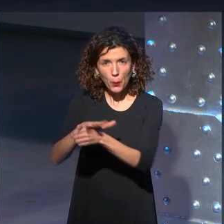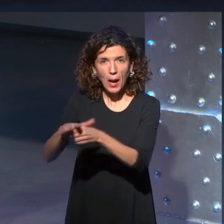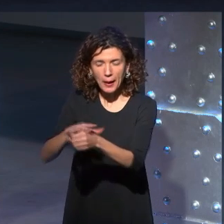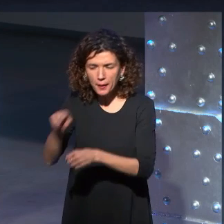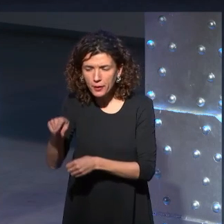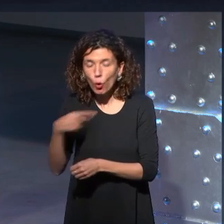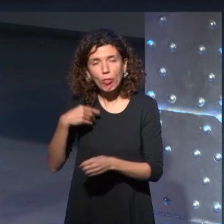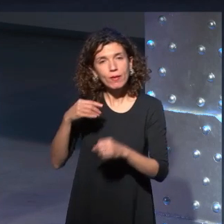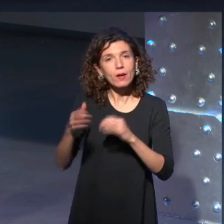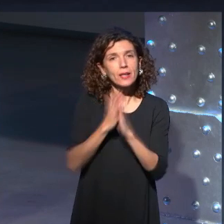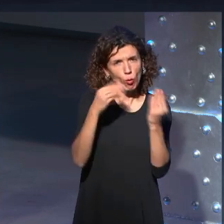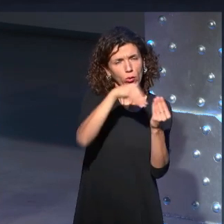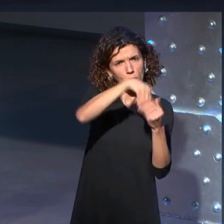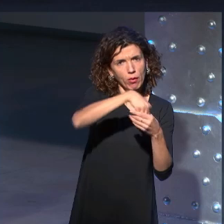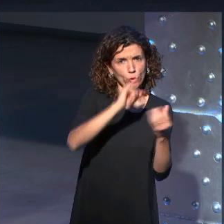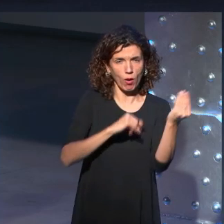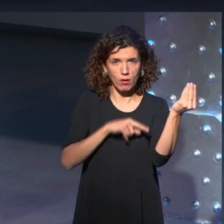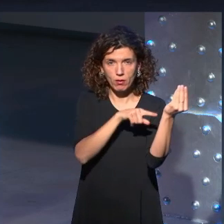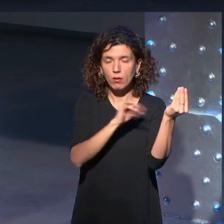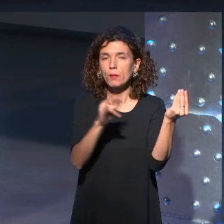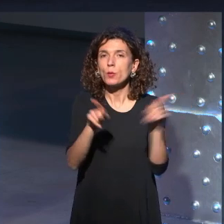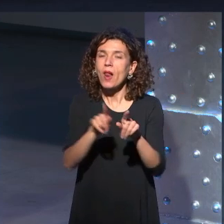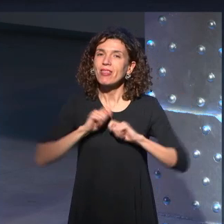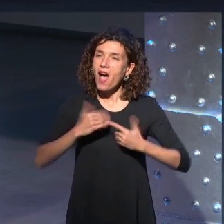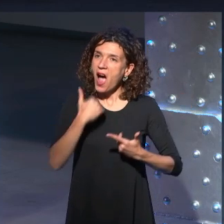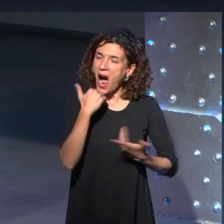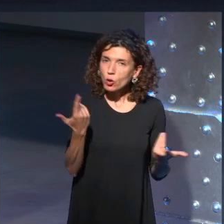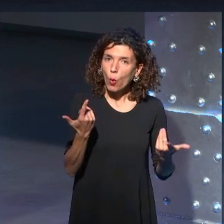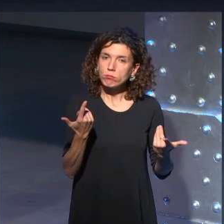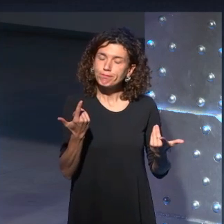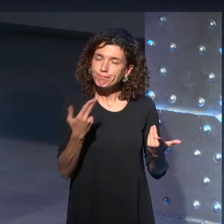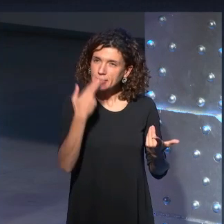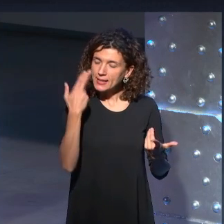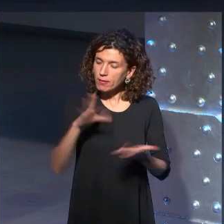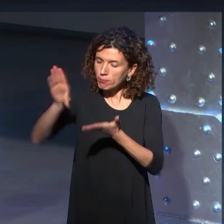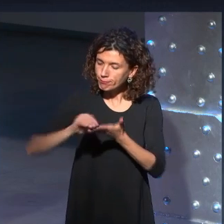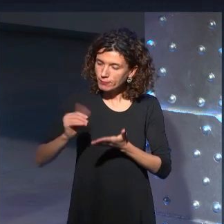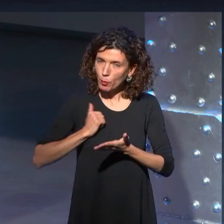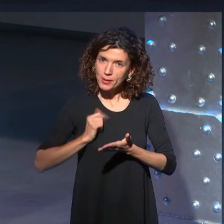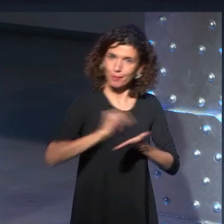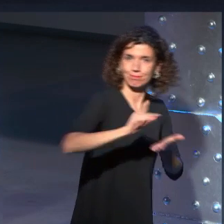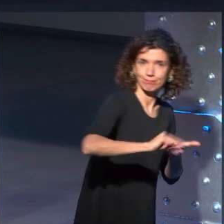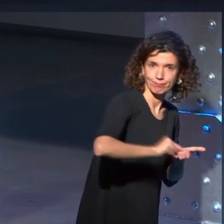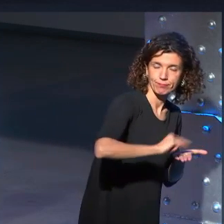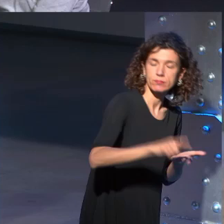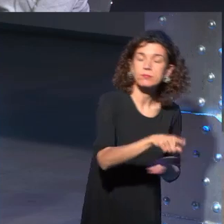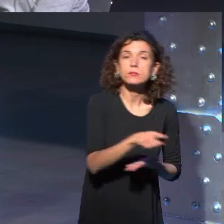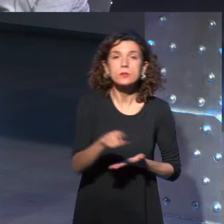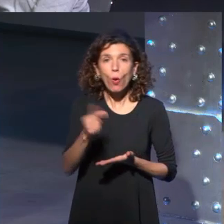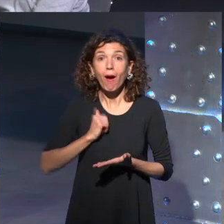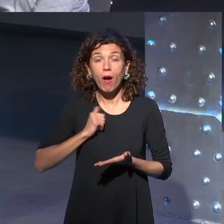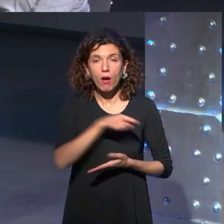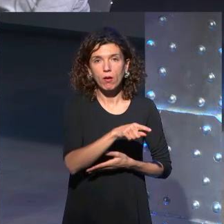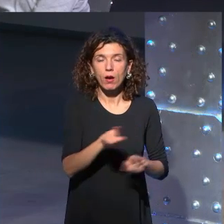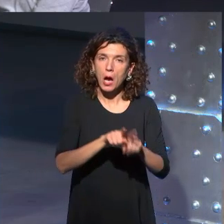barrio que está descrito aquí, me daba un depósito interesante que contar. Entonces, sobre ese depósito es